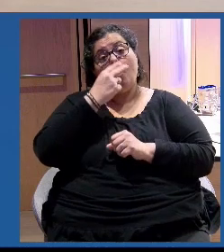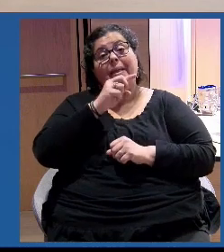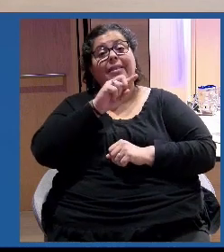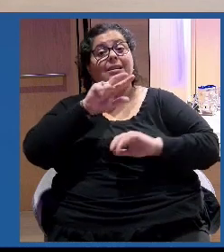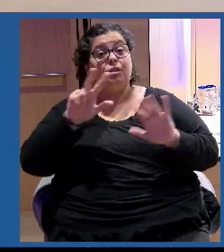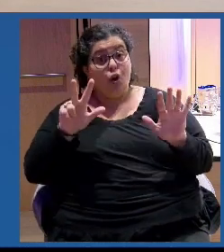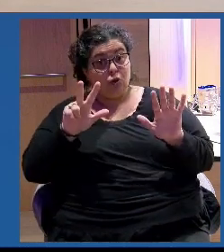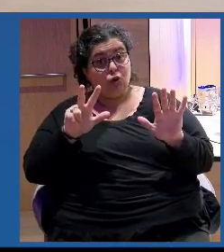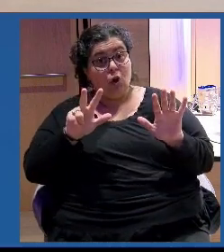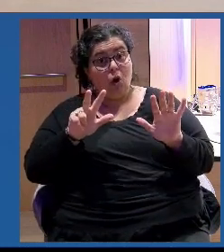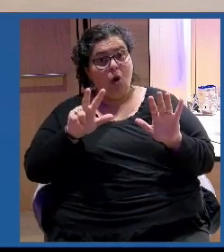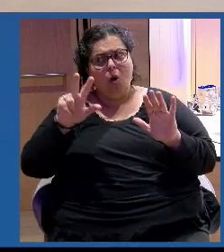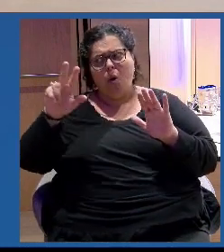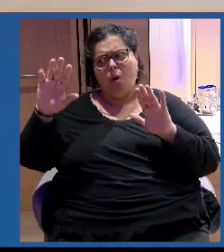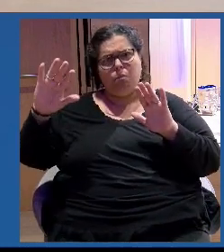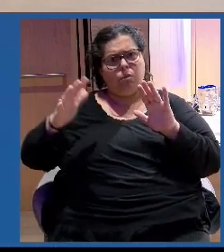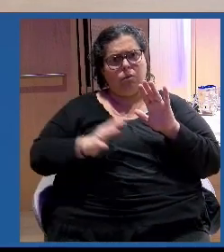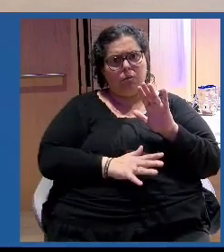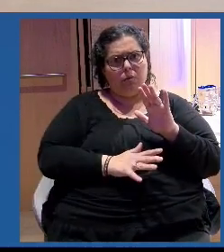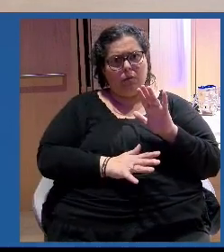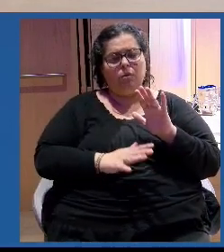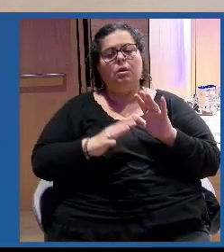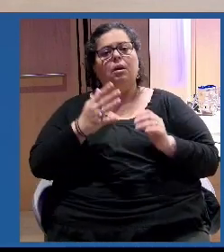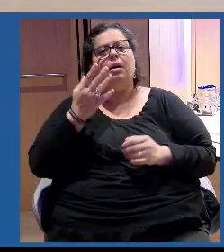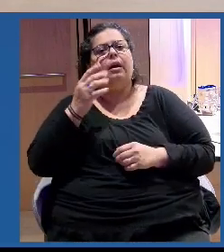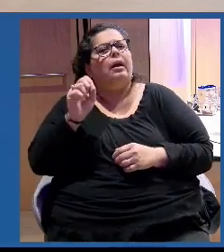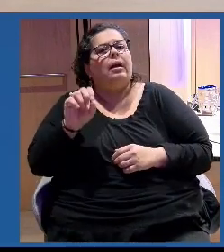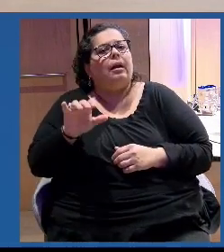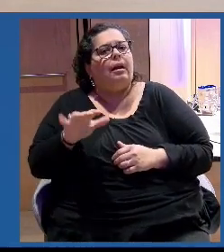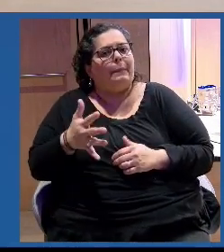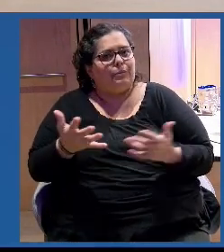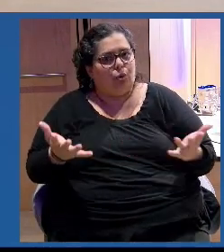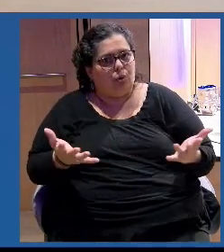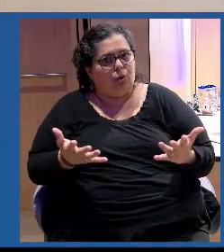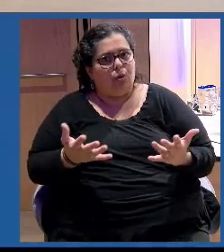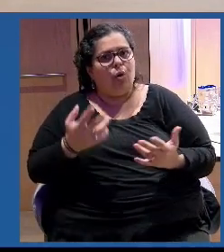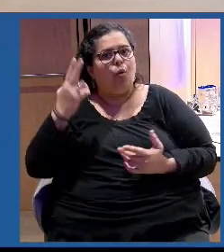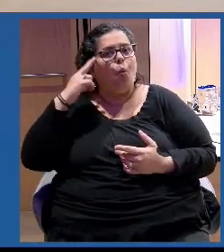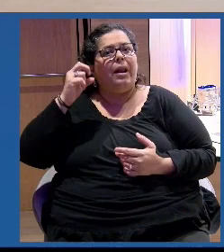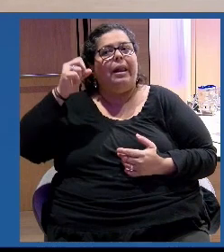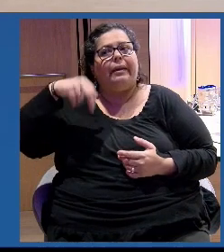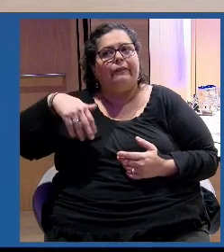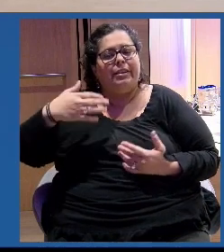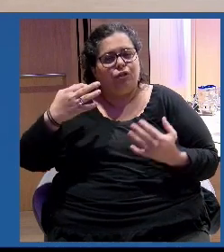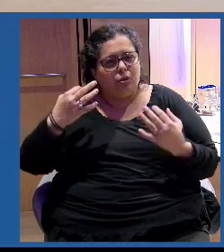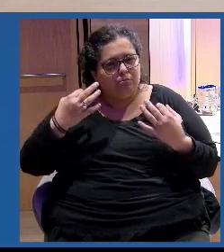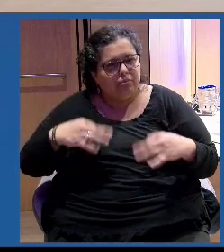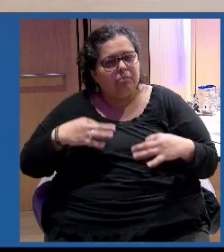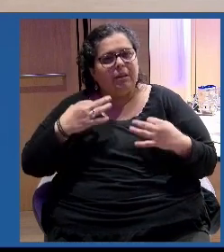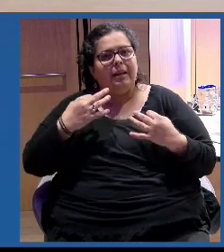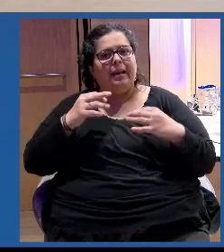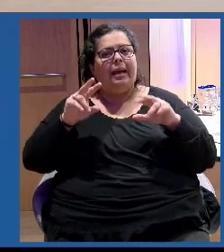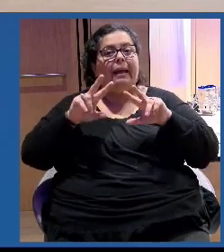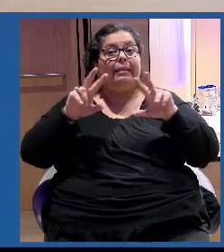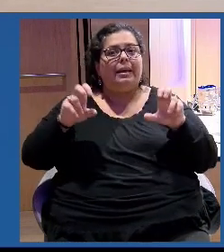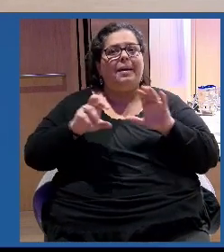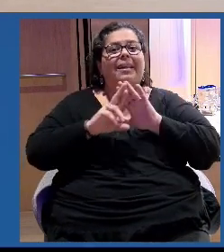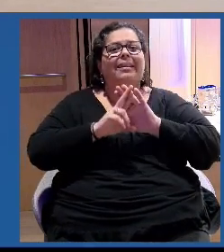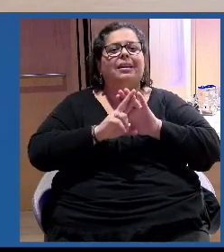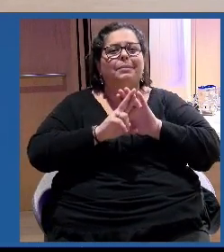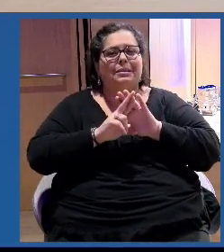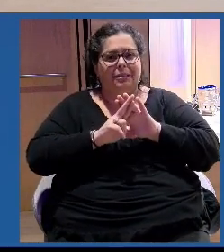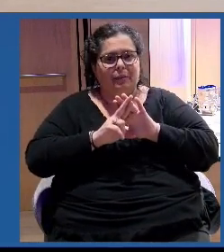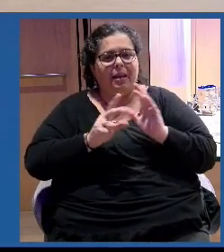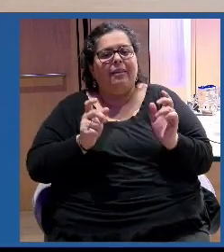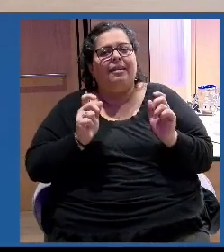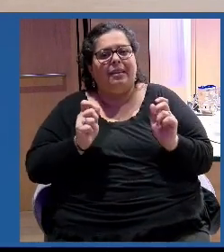cifra baja un montón. ¿Qué pasa ahí? La reflexión que se hacía era el tema de representatividad. Es